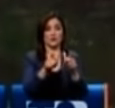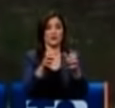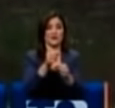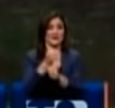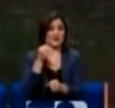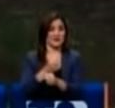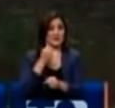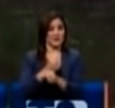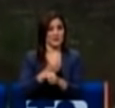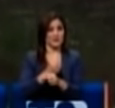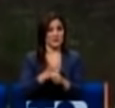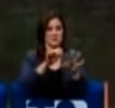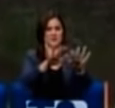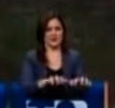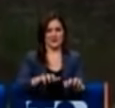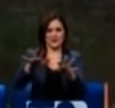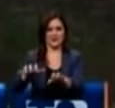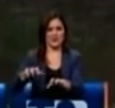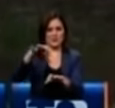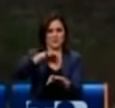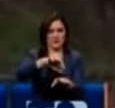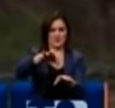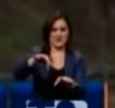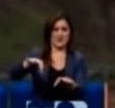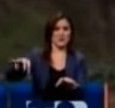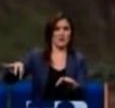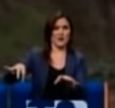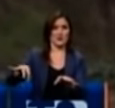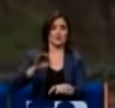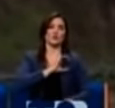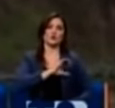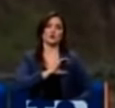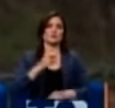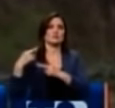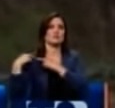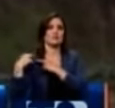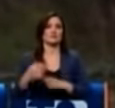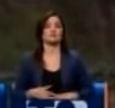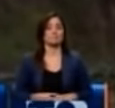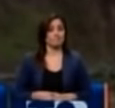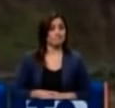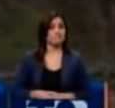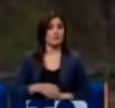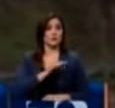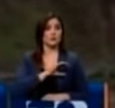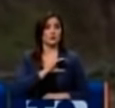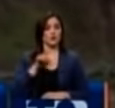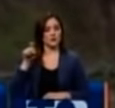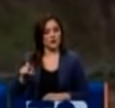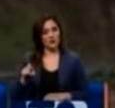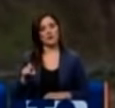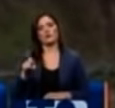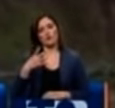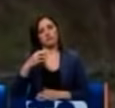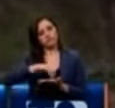realizado trabajos para poder sembrar y definitivamente las quebradas le corresponde al municipio. El municipio debe tomar cartas en el asunto para